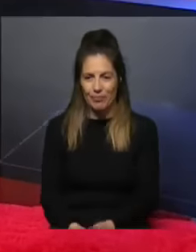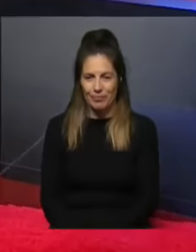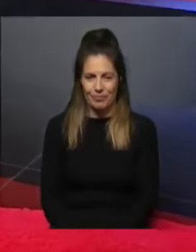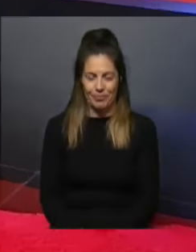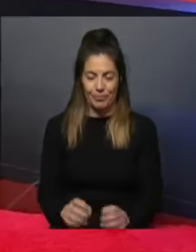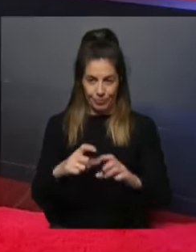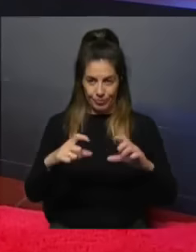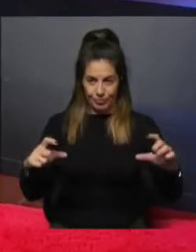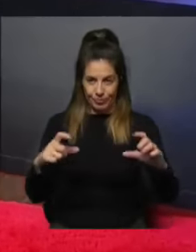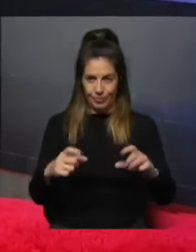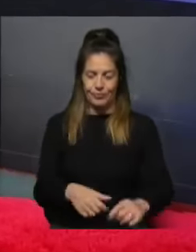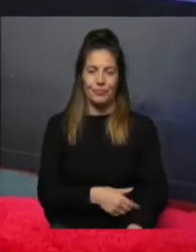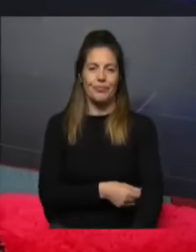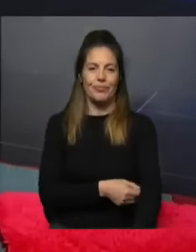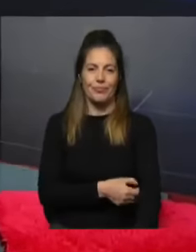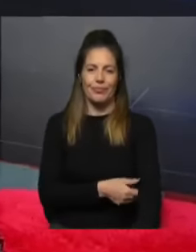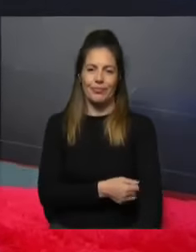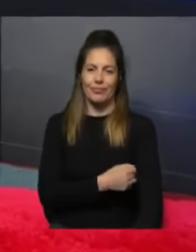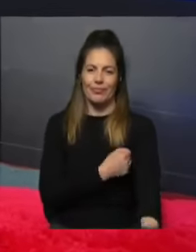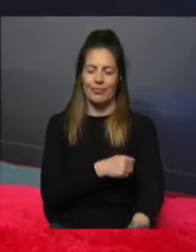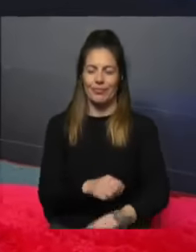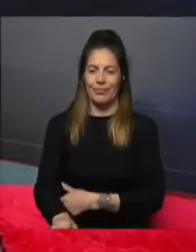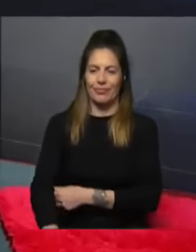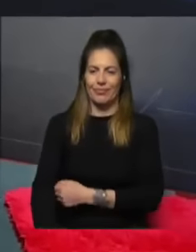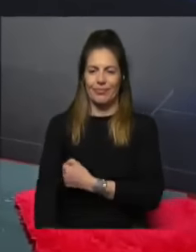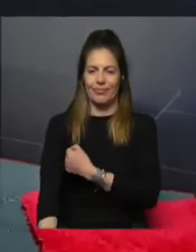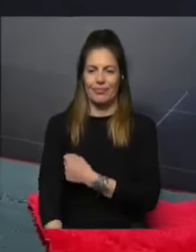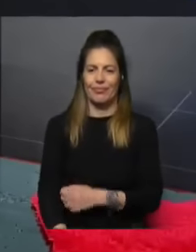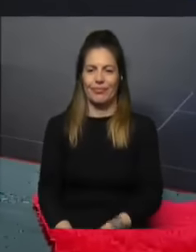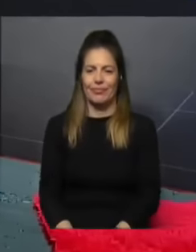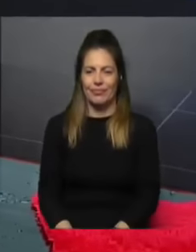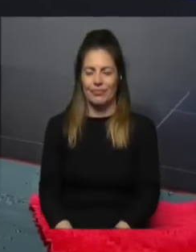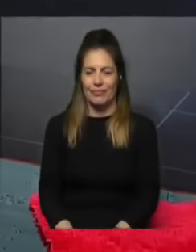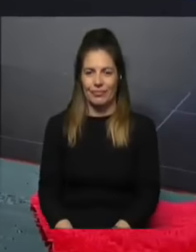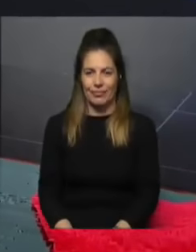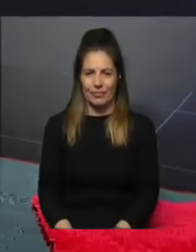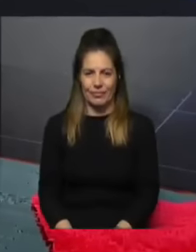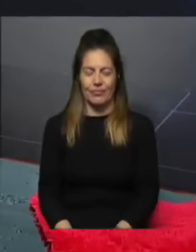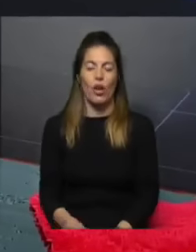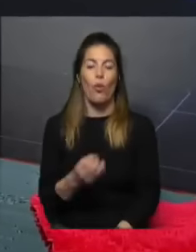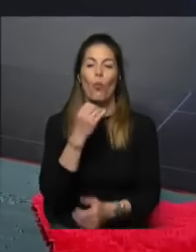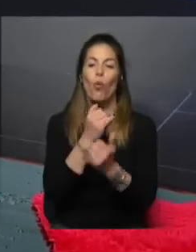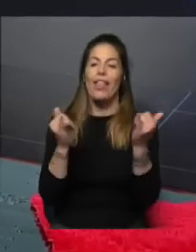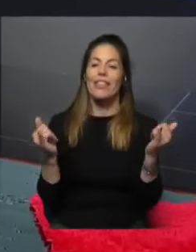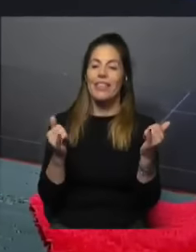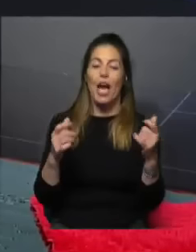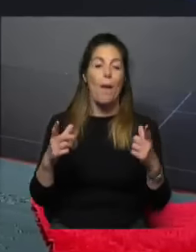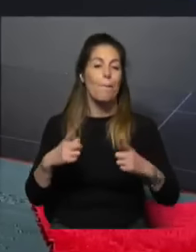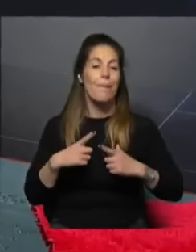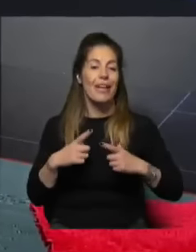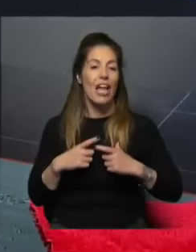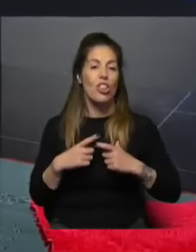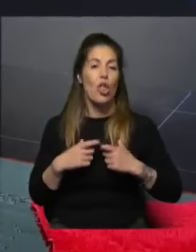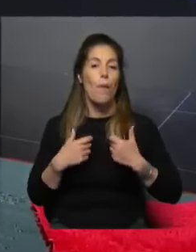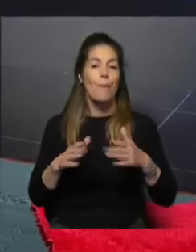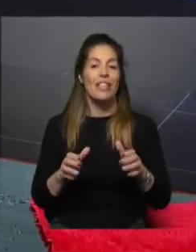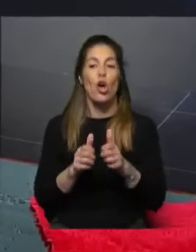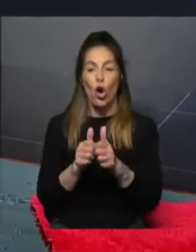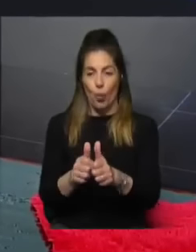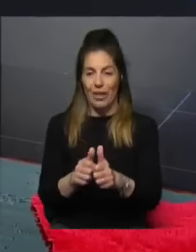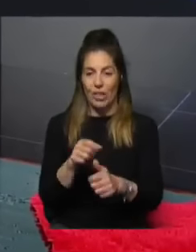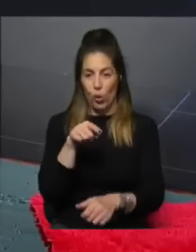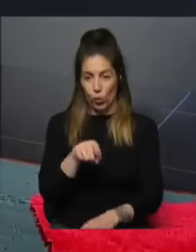era uno, está en checo. Ay, en checo, claro. Dice, buen día, gente linda, acá esperando el comienzo de mi gran compañía. Ustedes, Graciela, buenos